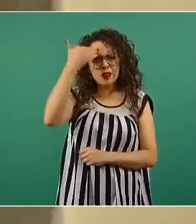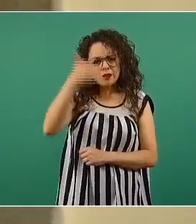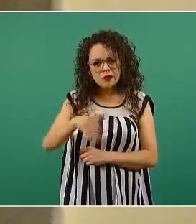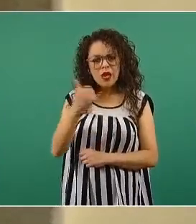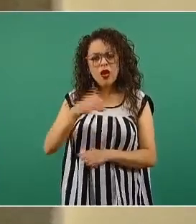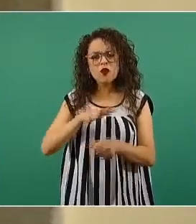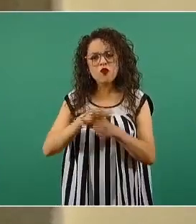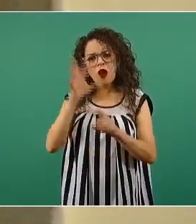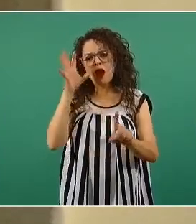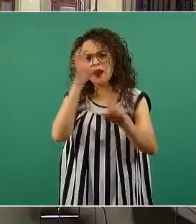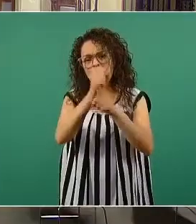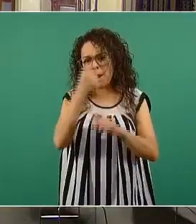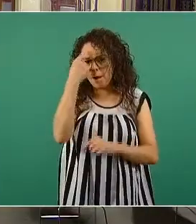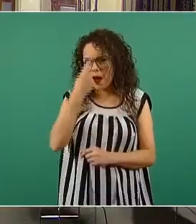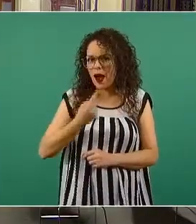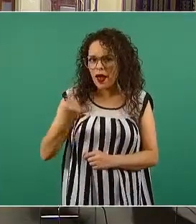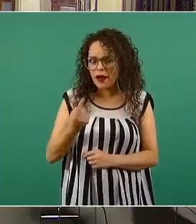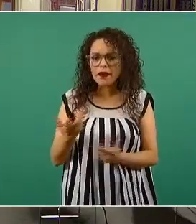objetivo que persigue esta.